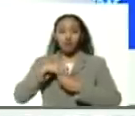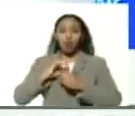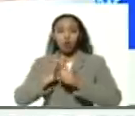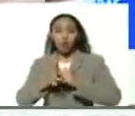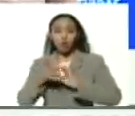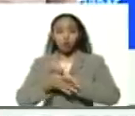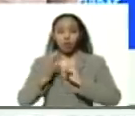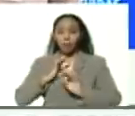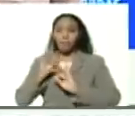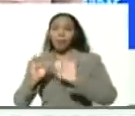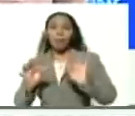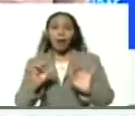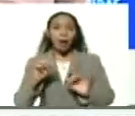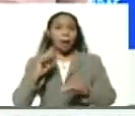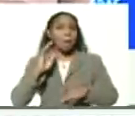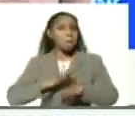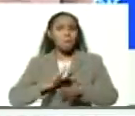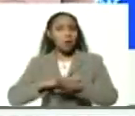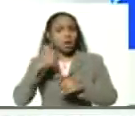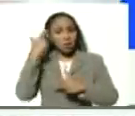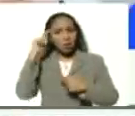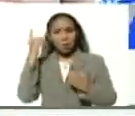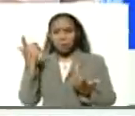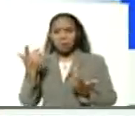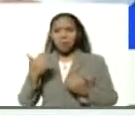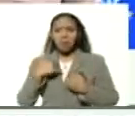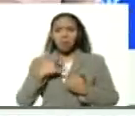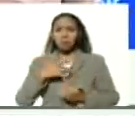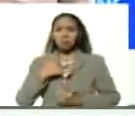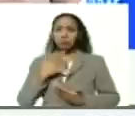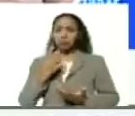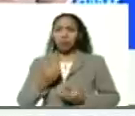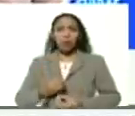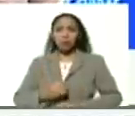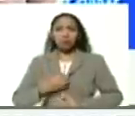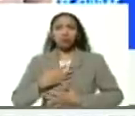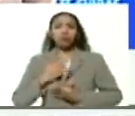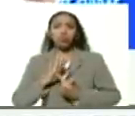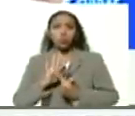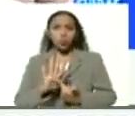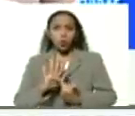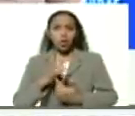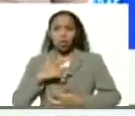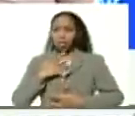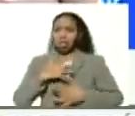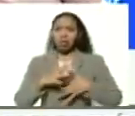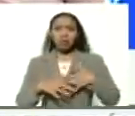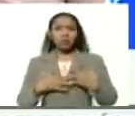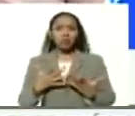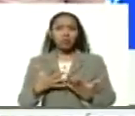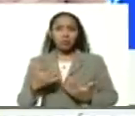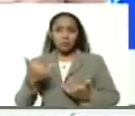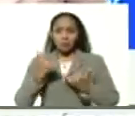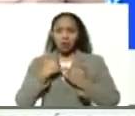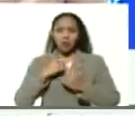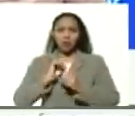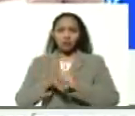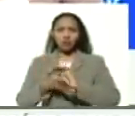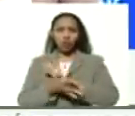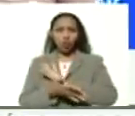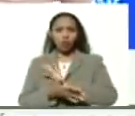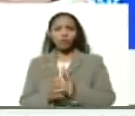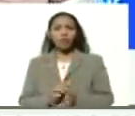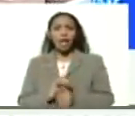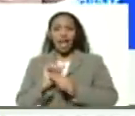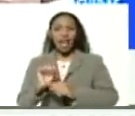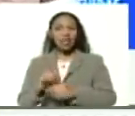sin saber por qué no eran portadores, no expresaban a través de los síntomas ser portadores del virus.